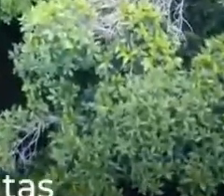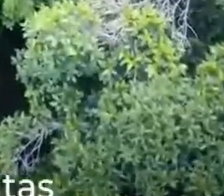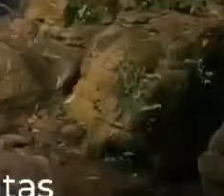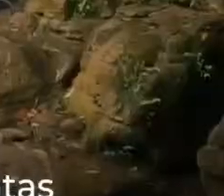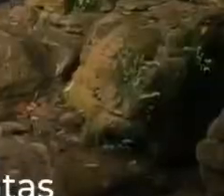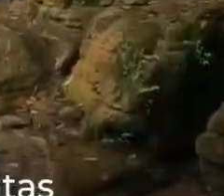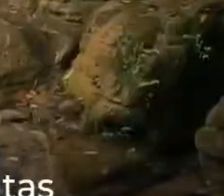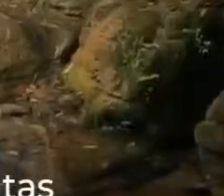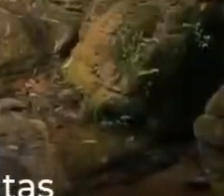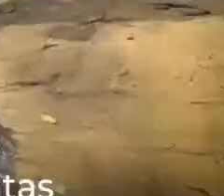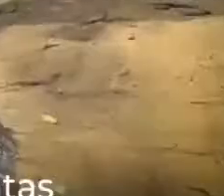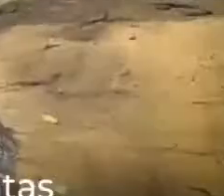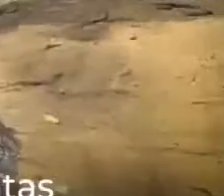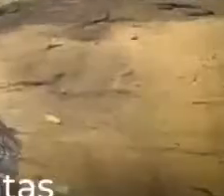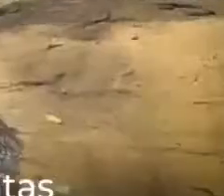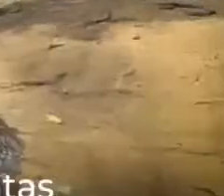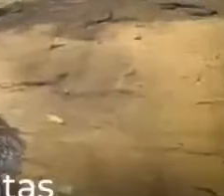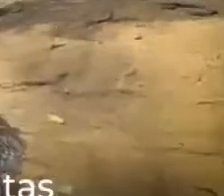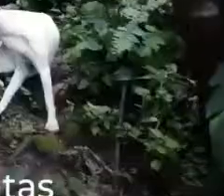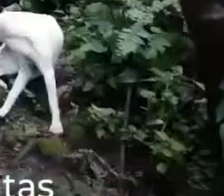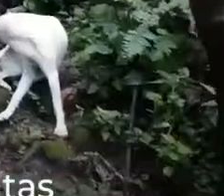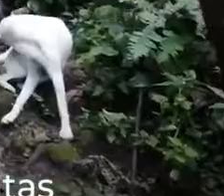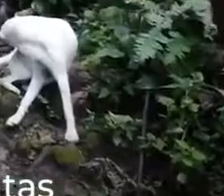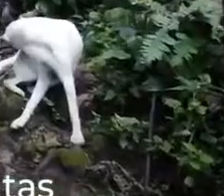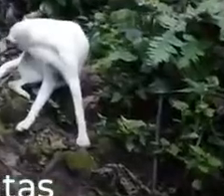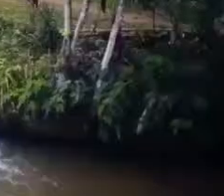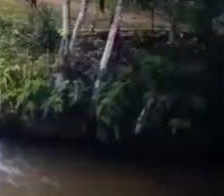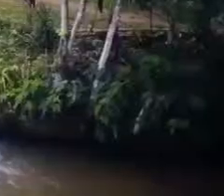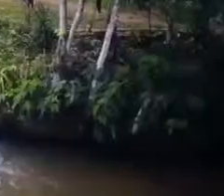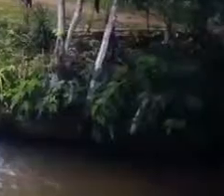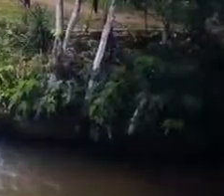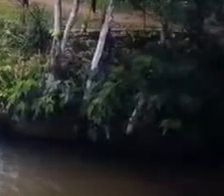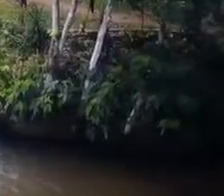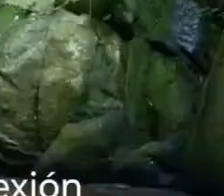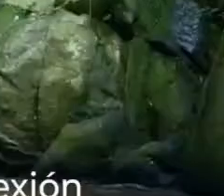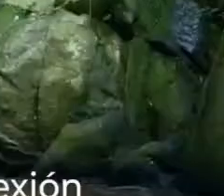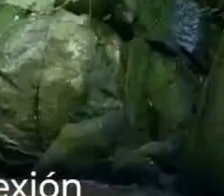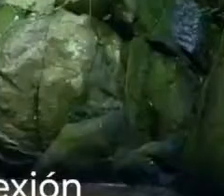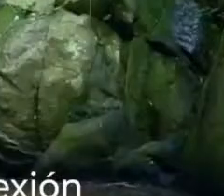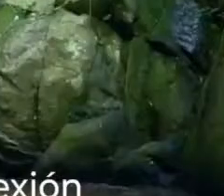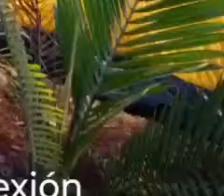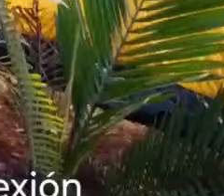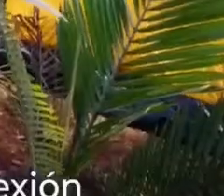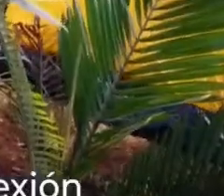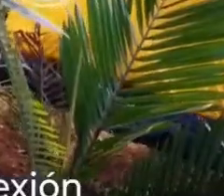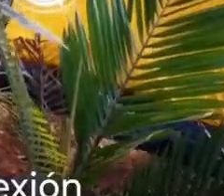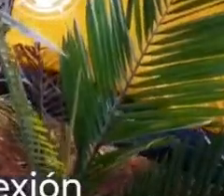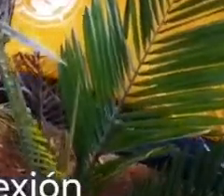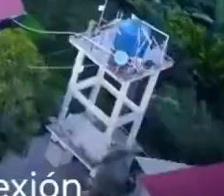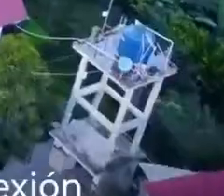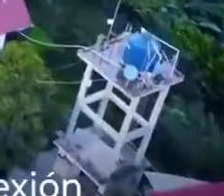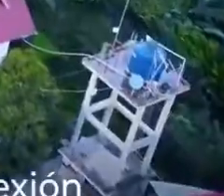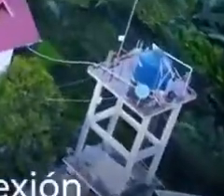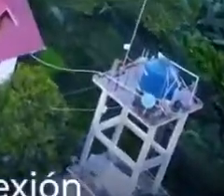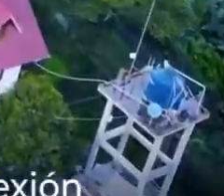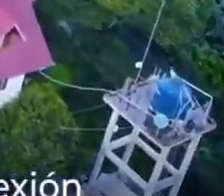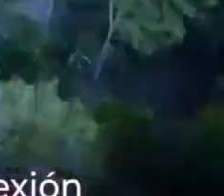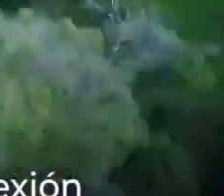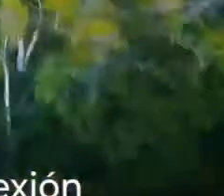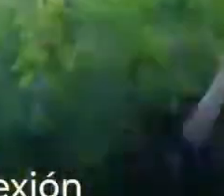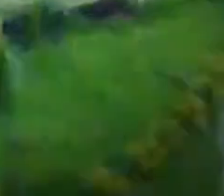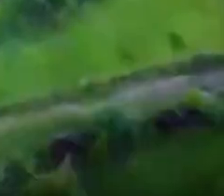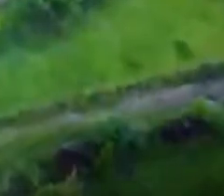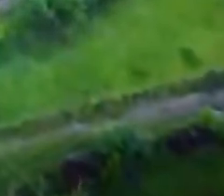En Chanchamayo encontrarás unas cataratas maravillosas. Luego de una caminata podrás sentir la conexión